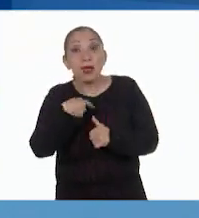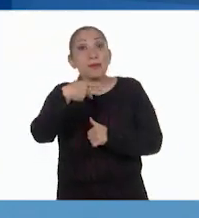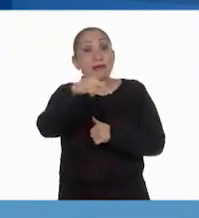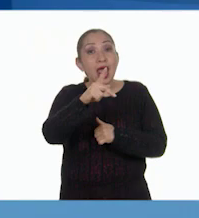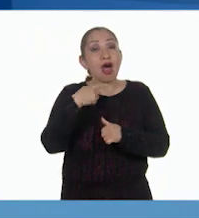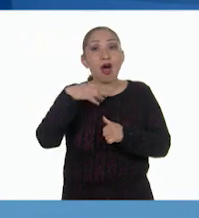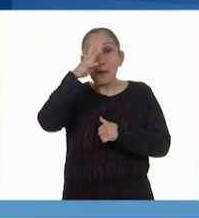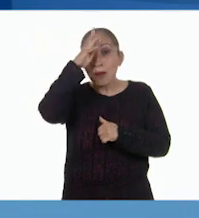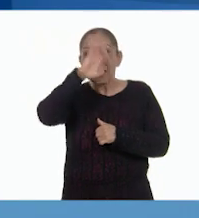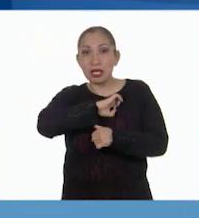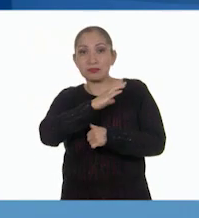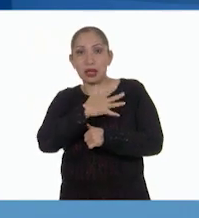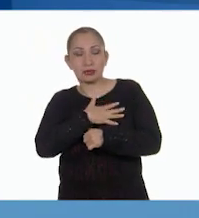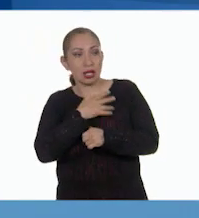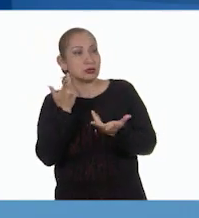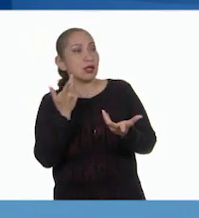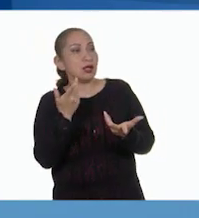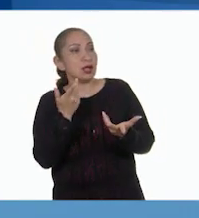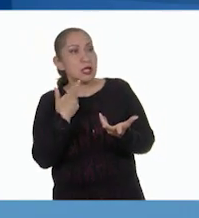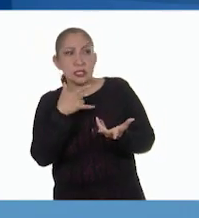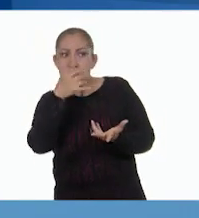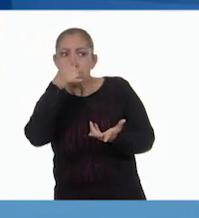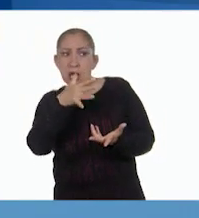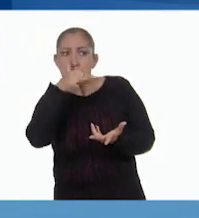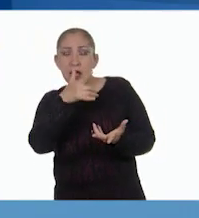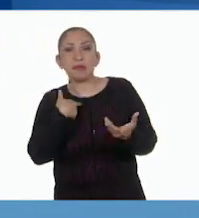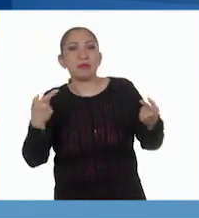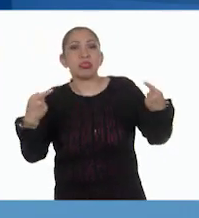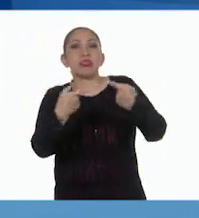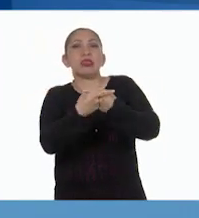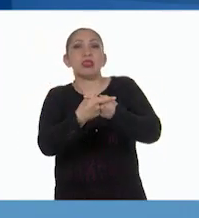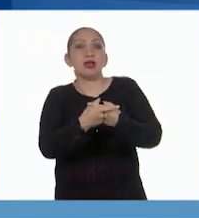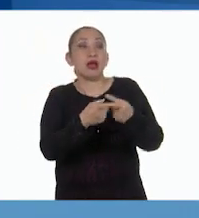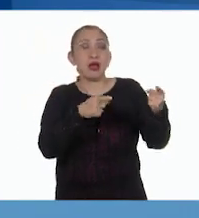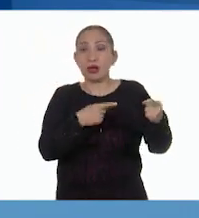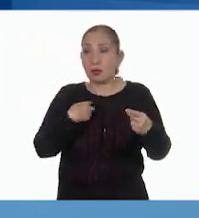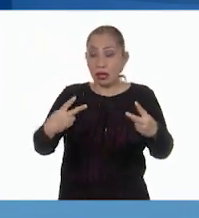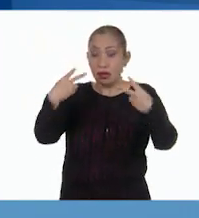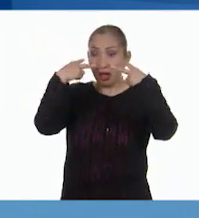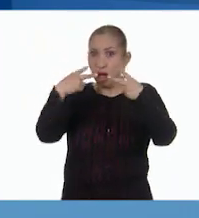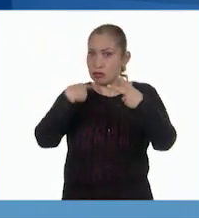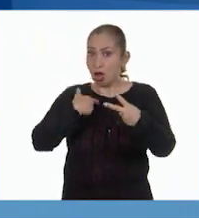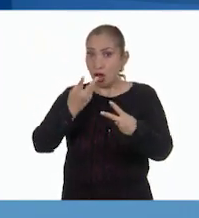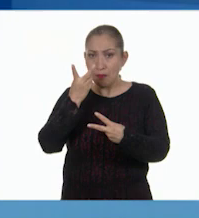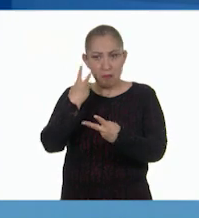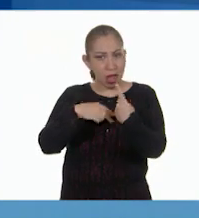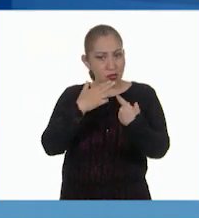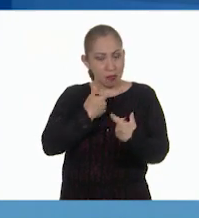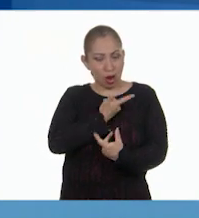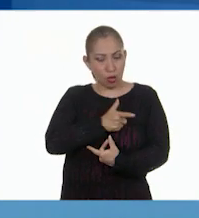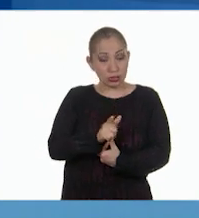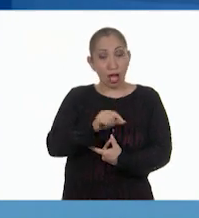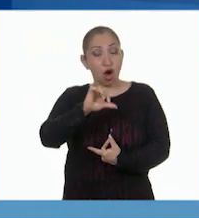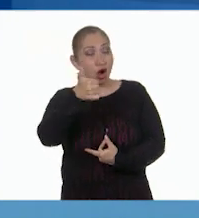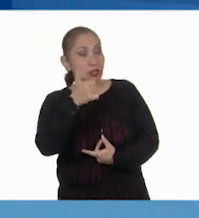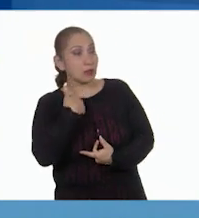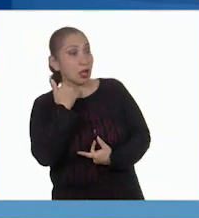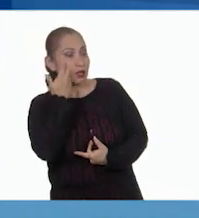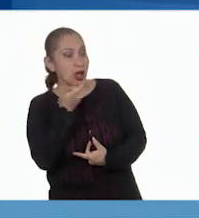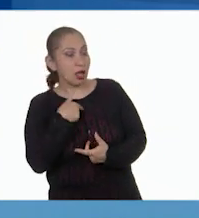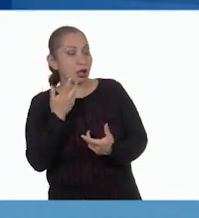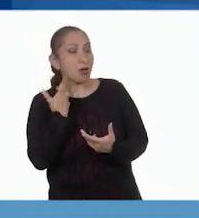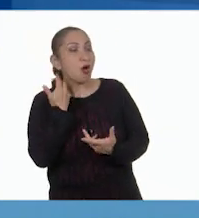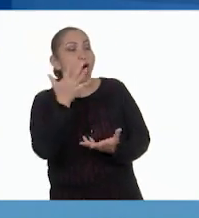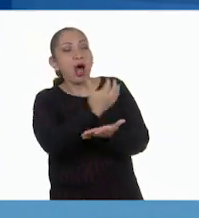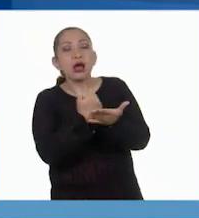o los españoles terminaban recurriendo a la violencia. Unos para hacerse ver que no eran bienvenidos y los otros porque querían